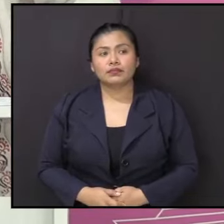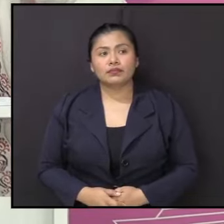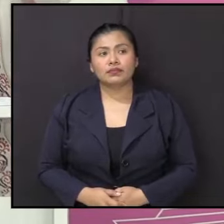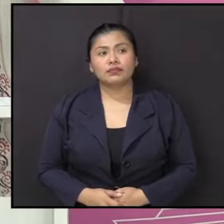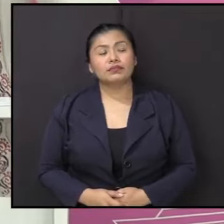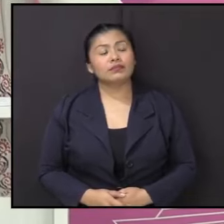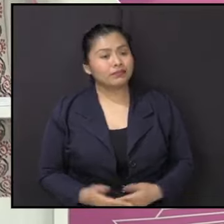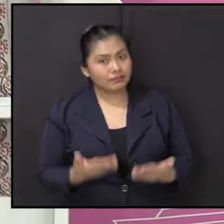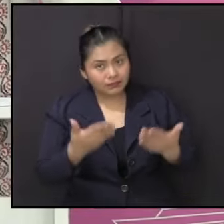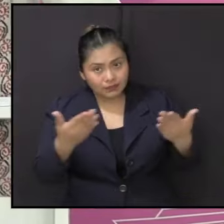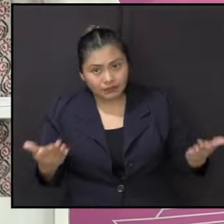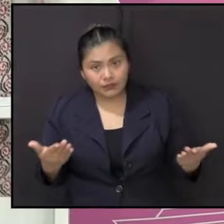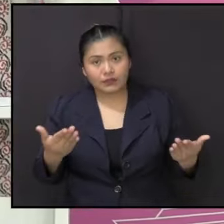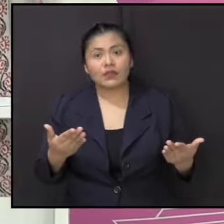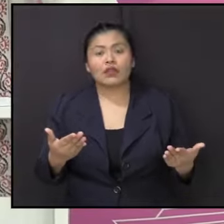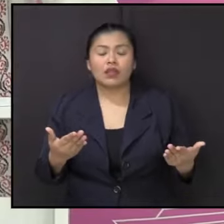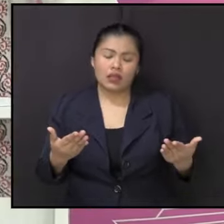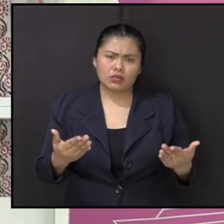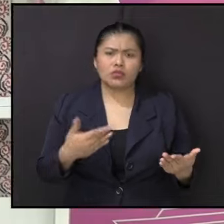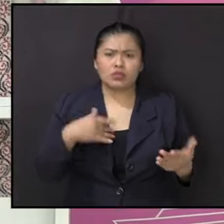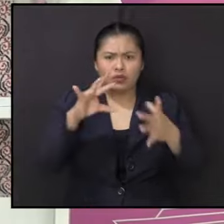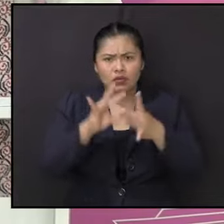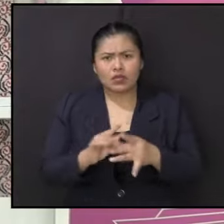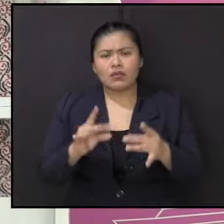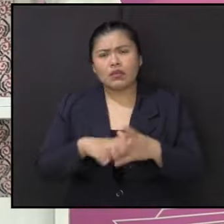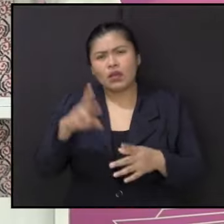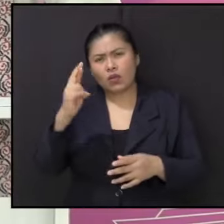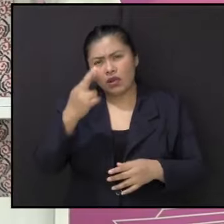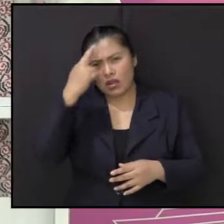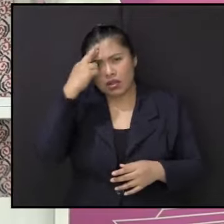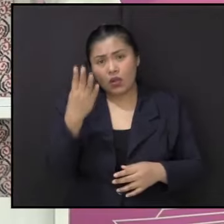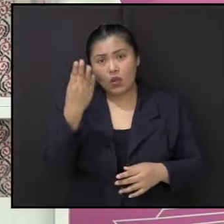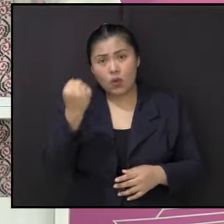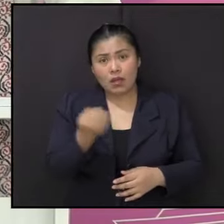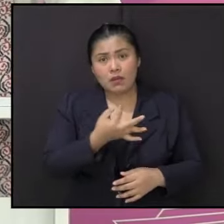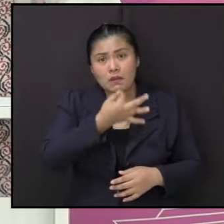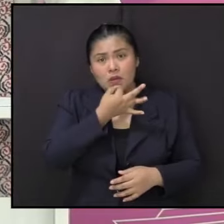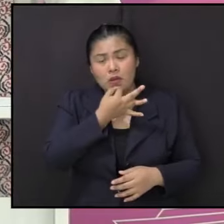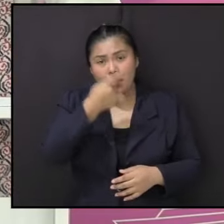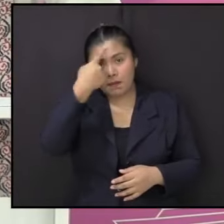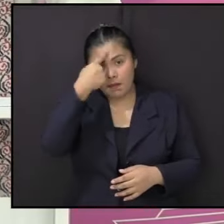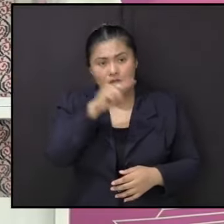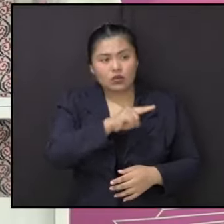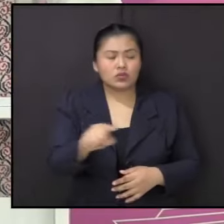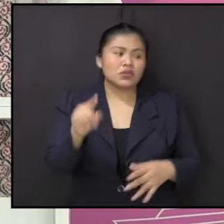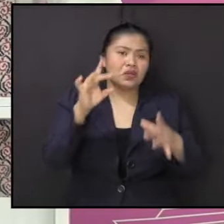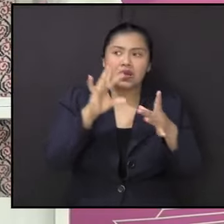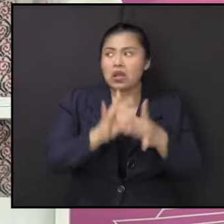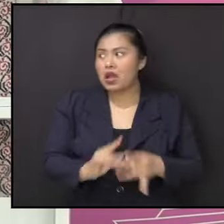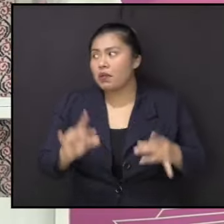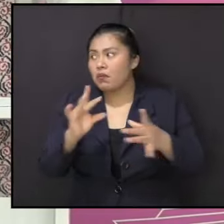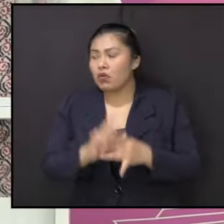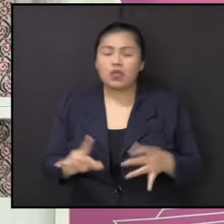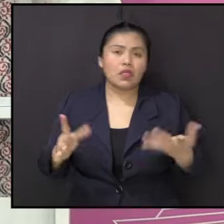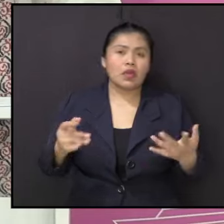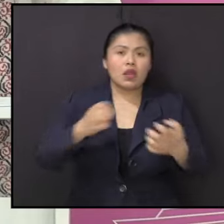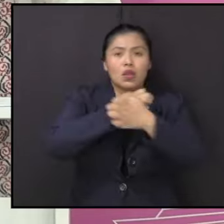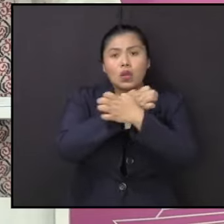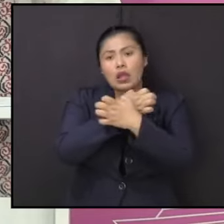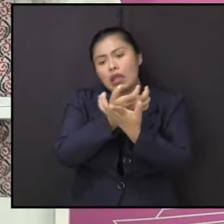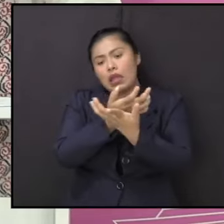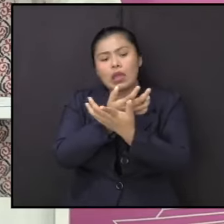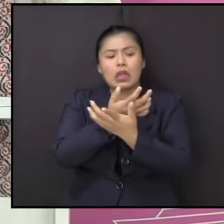las candidatas que en este segmento cuentan con 9 minutos para poder exponer el tema de economía y empleo, sin embargo, es